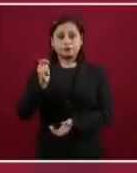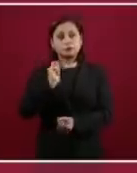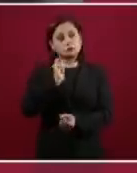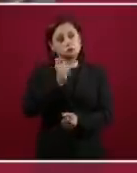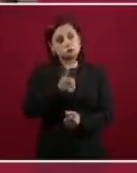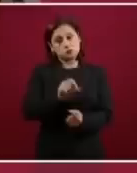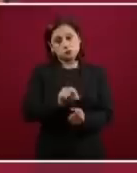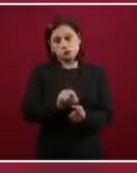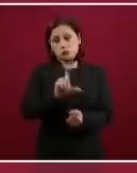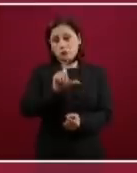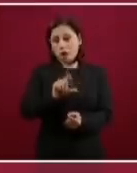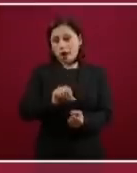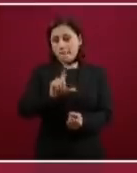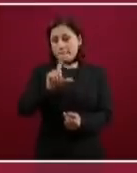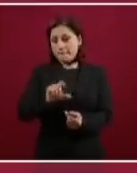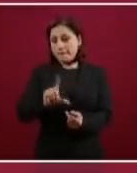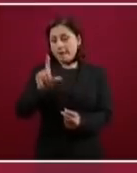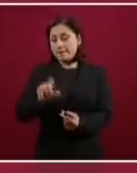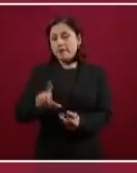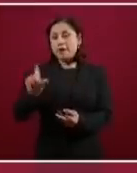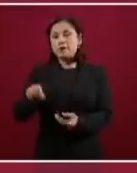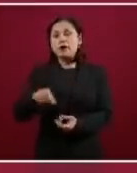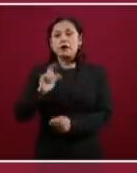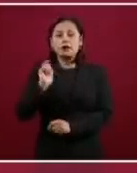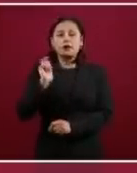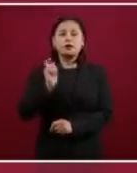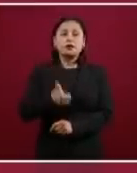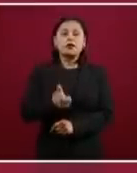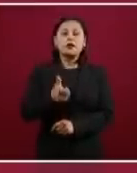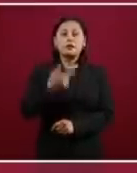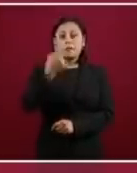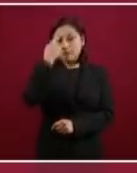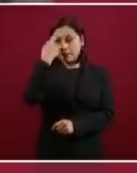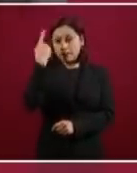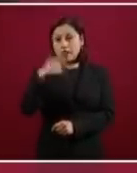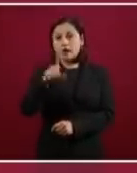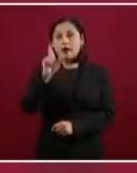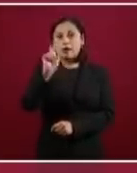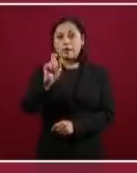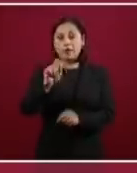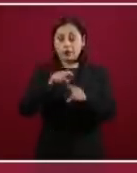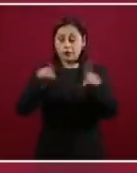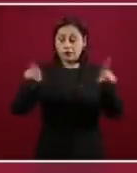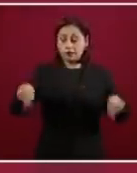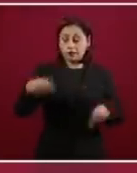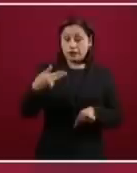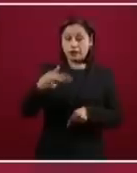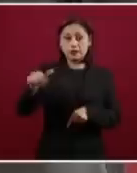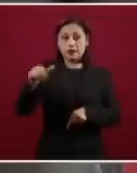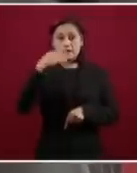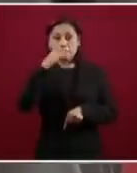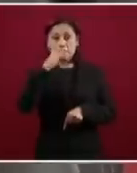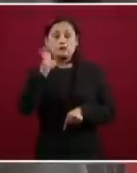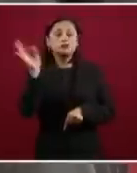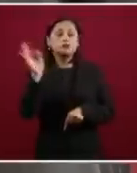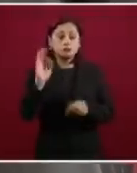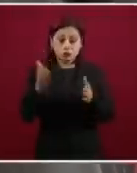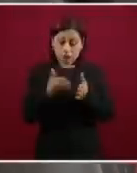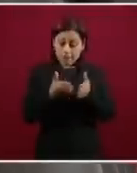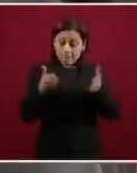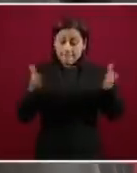y ya no van a ser 20 hectáreas para el maíz, puede ser que sean después 30 o